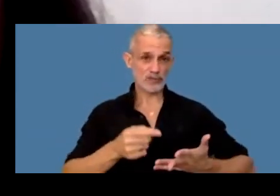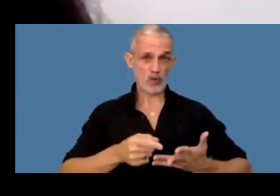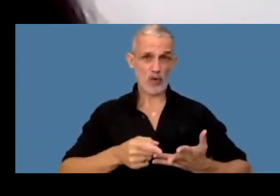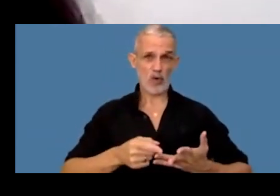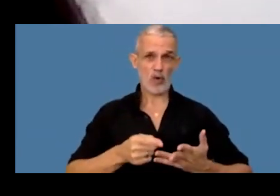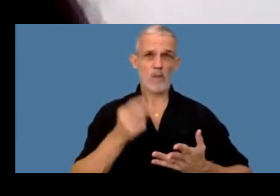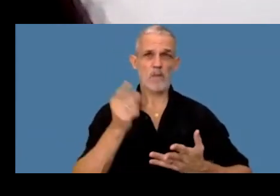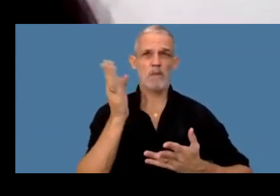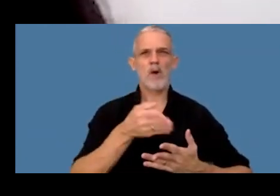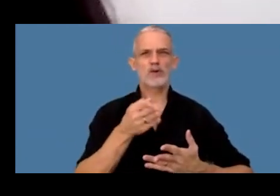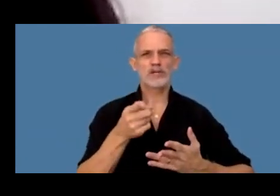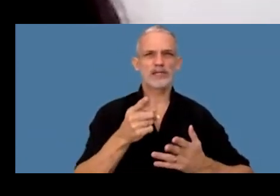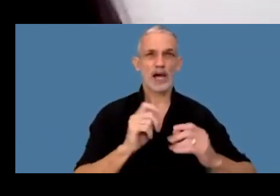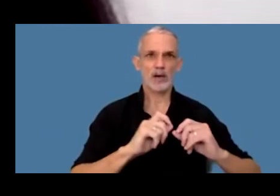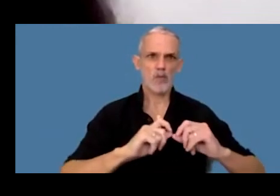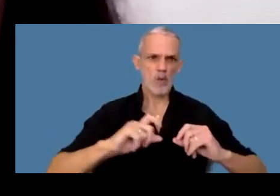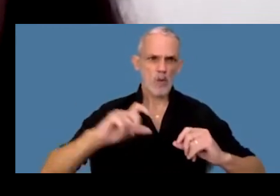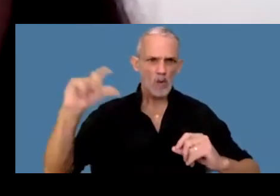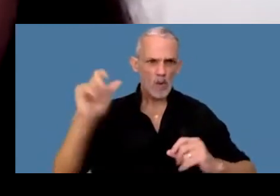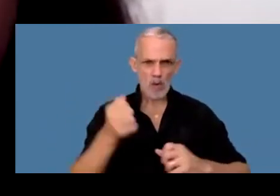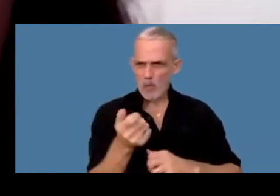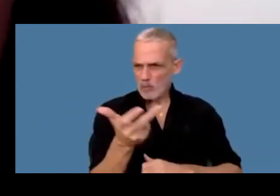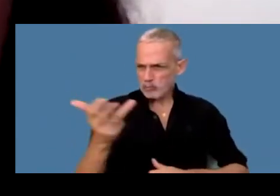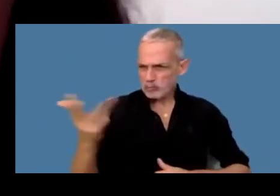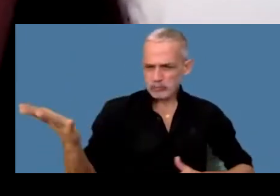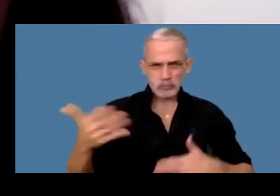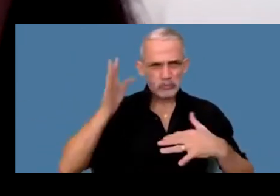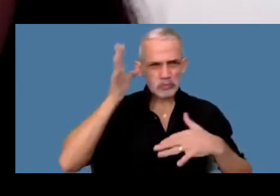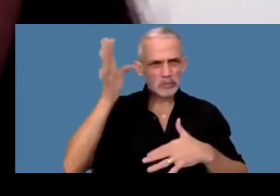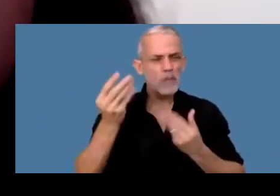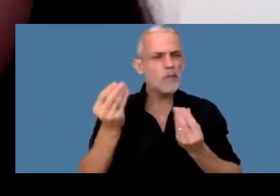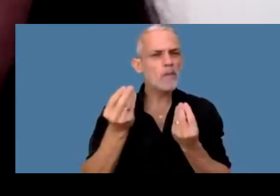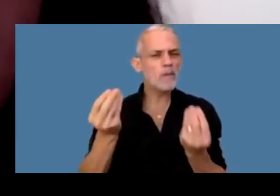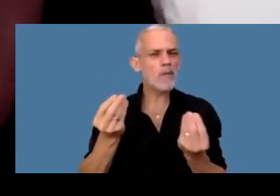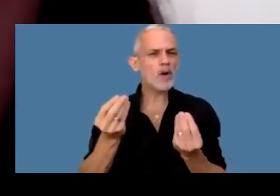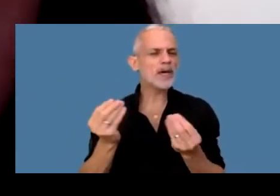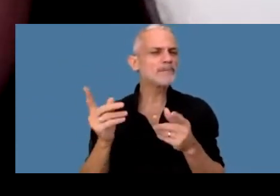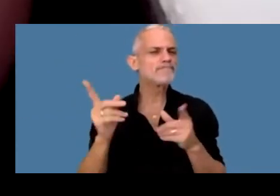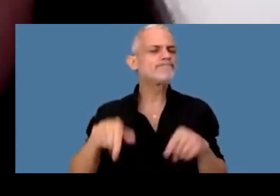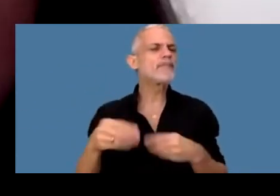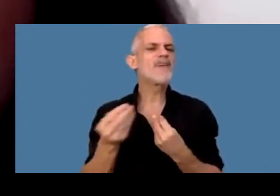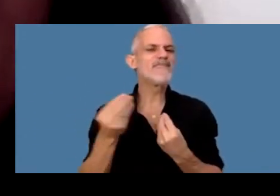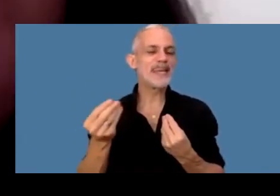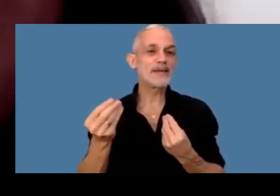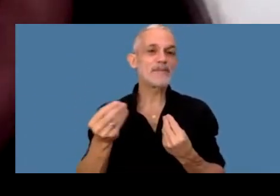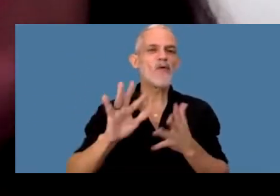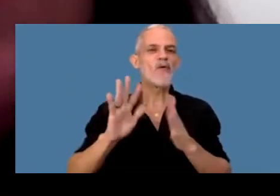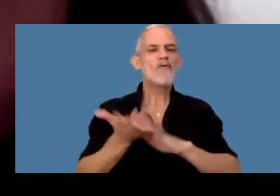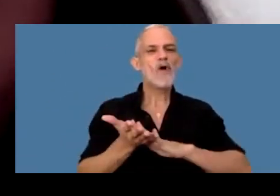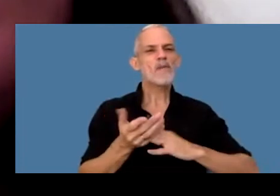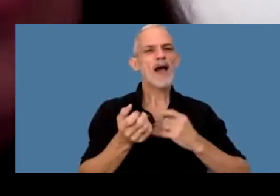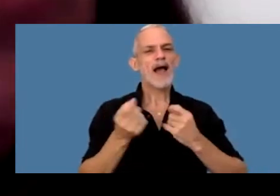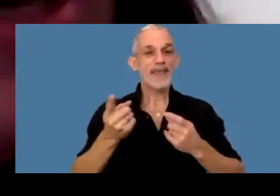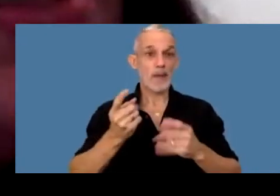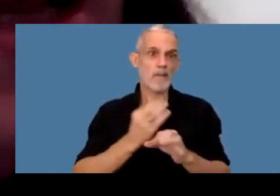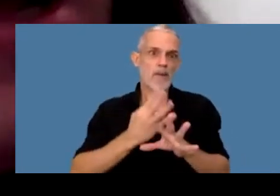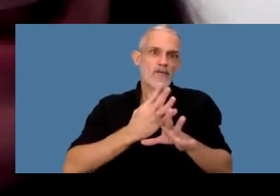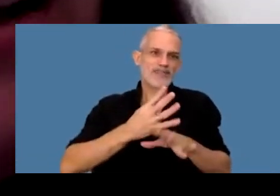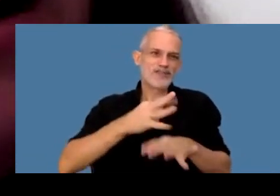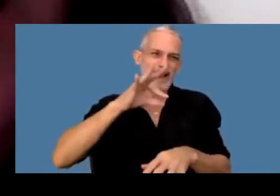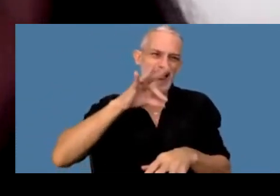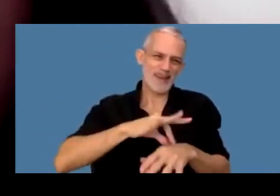20%. Y estamos mirando que hay un 35% en hospitales públicos y más de un 75% en el ámbito privado. Con